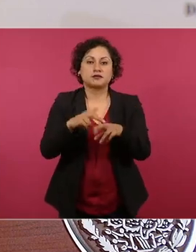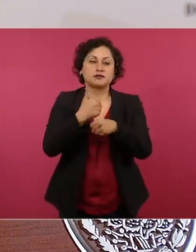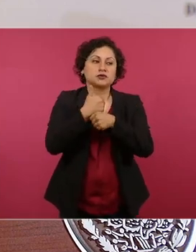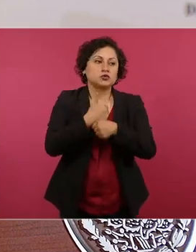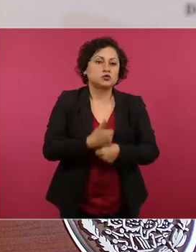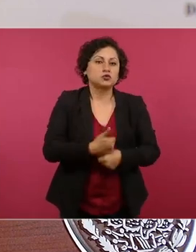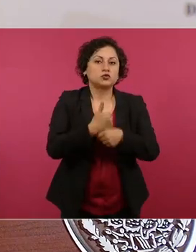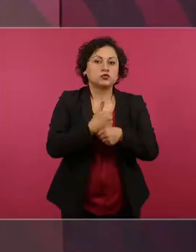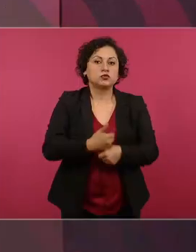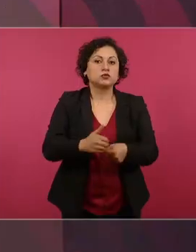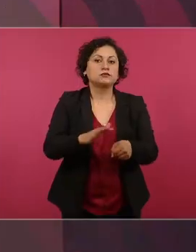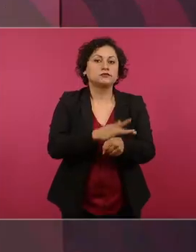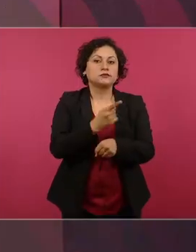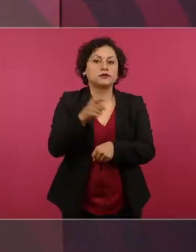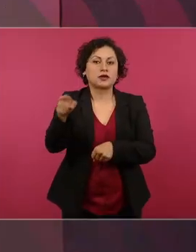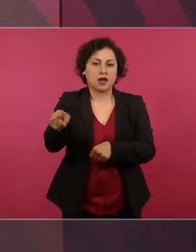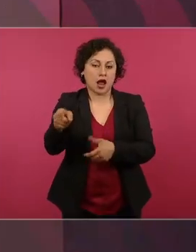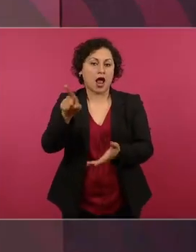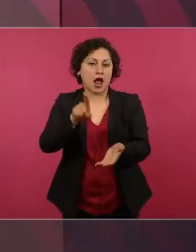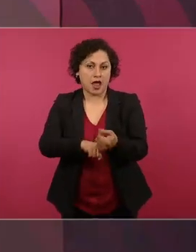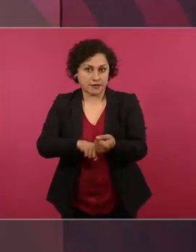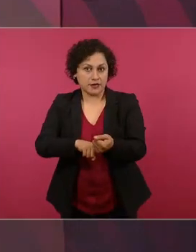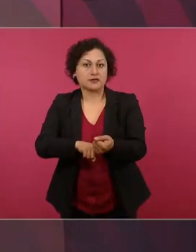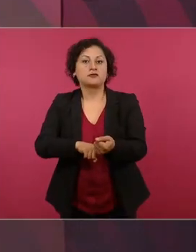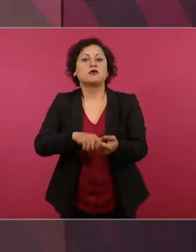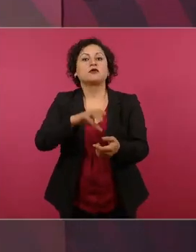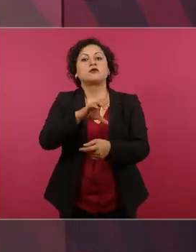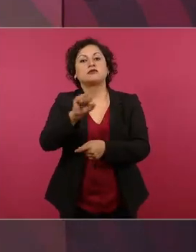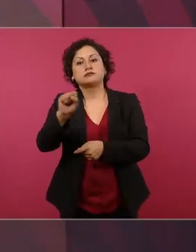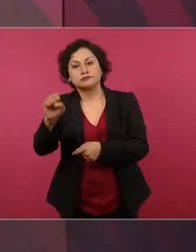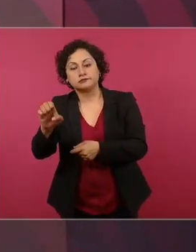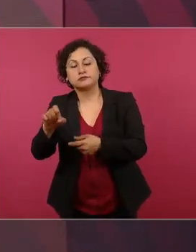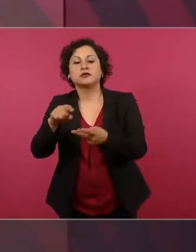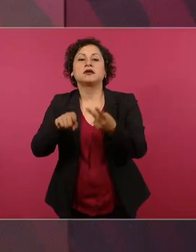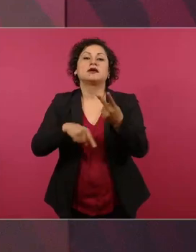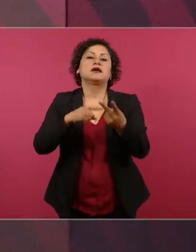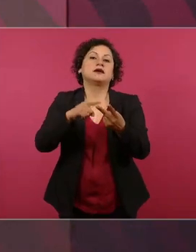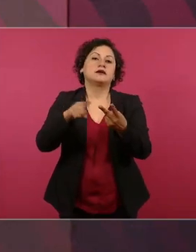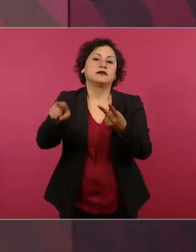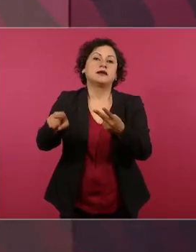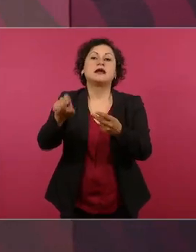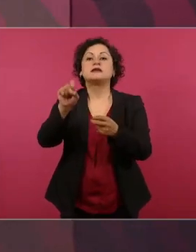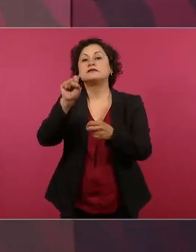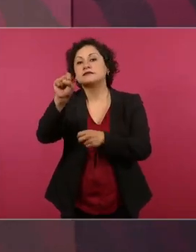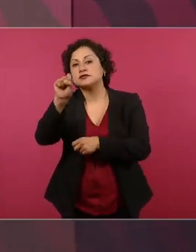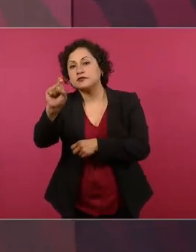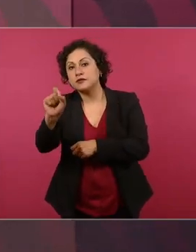la sección 22. Y hay represión y hay